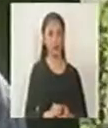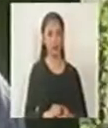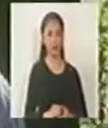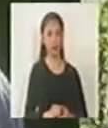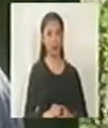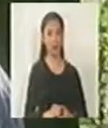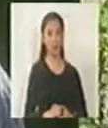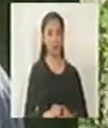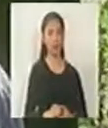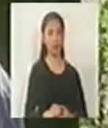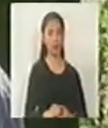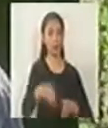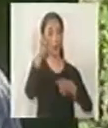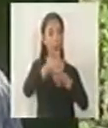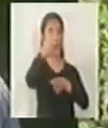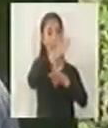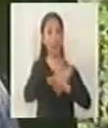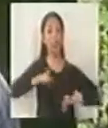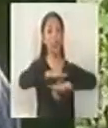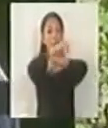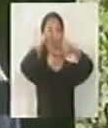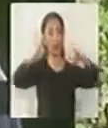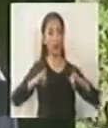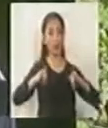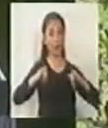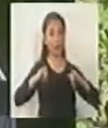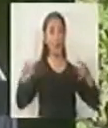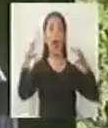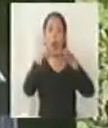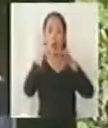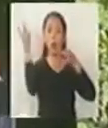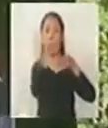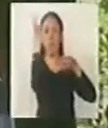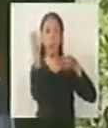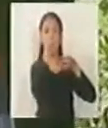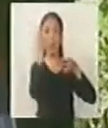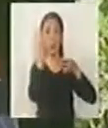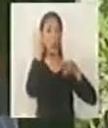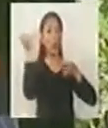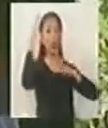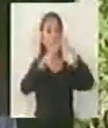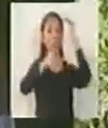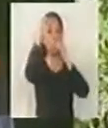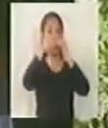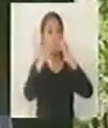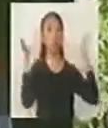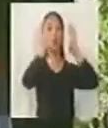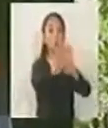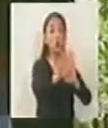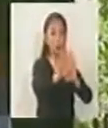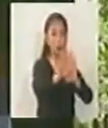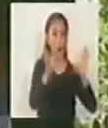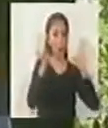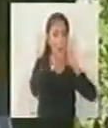Ya, como habíamos anunciado anteriormente y en el Consejo Directivo, ya se construyeron dos portones más de ingresos al